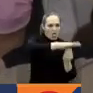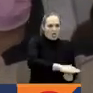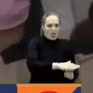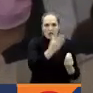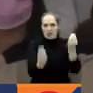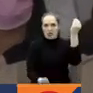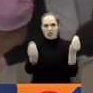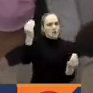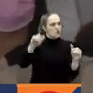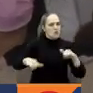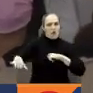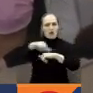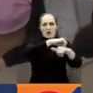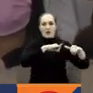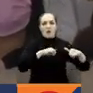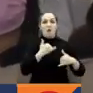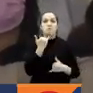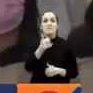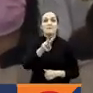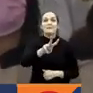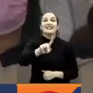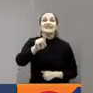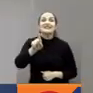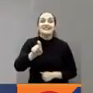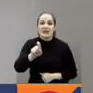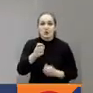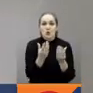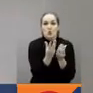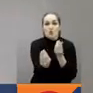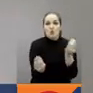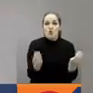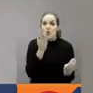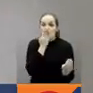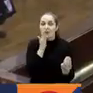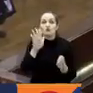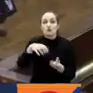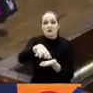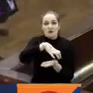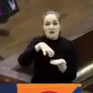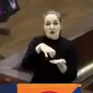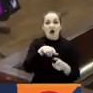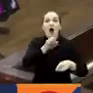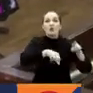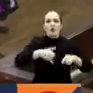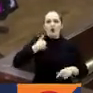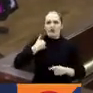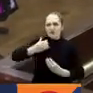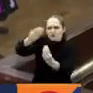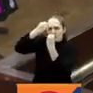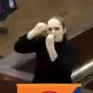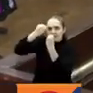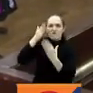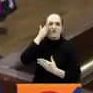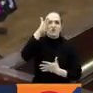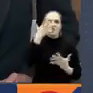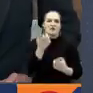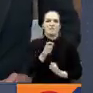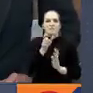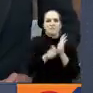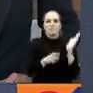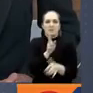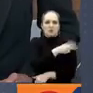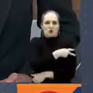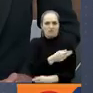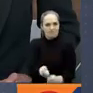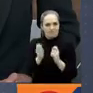En Santander hay 26 razas indígenas, entre las cuales varios jóvenes se preparan para ser personeros.